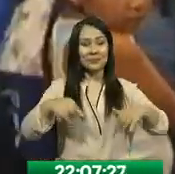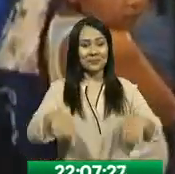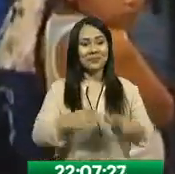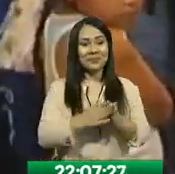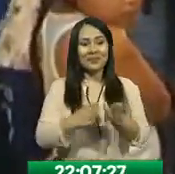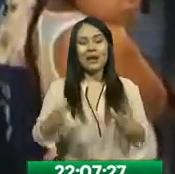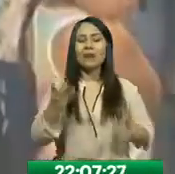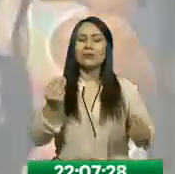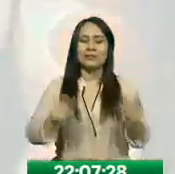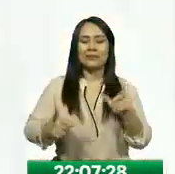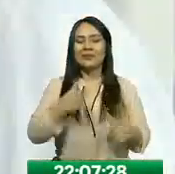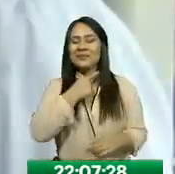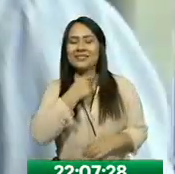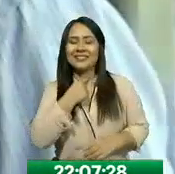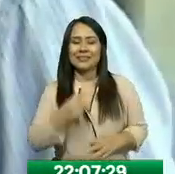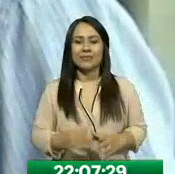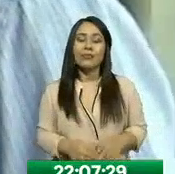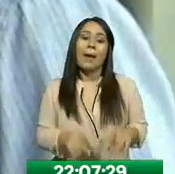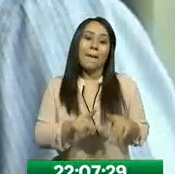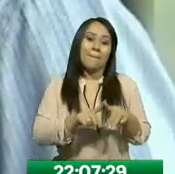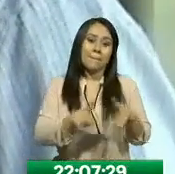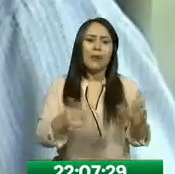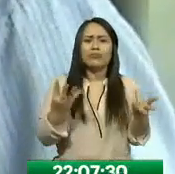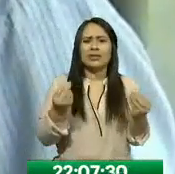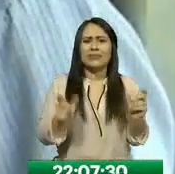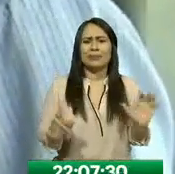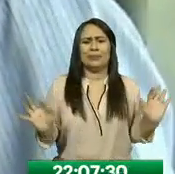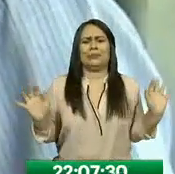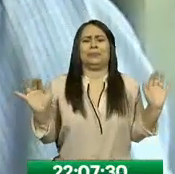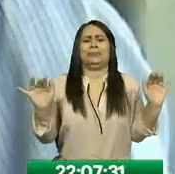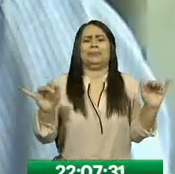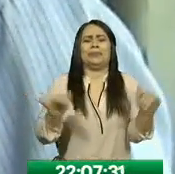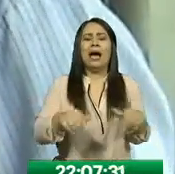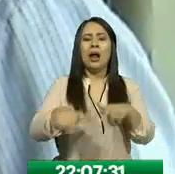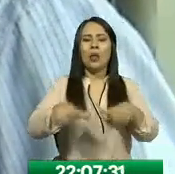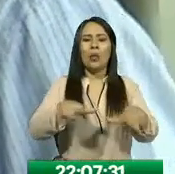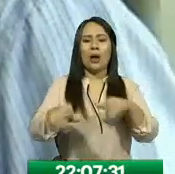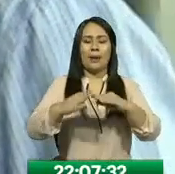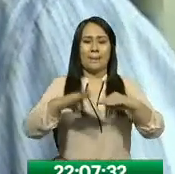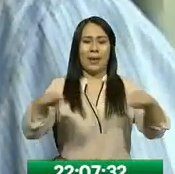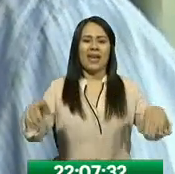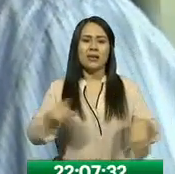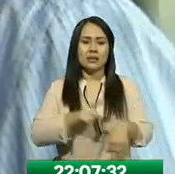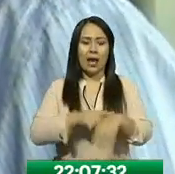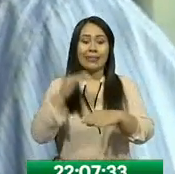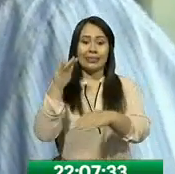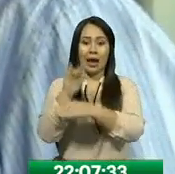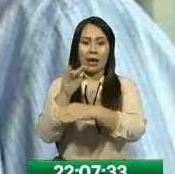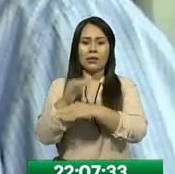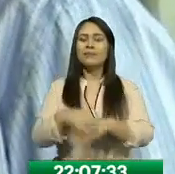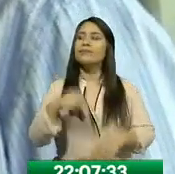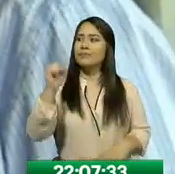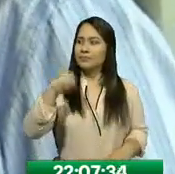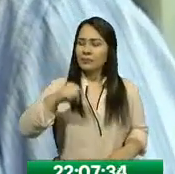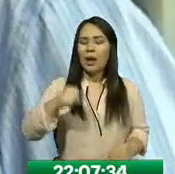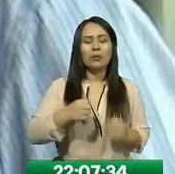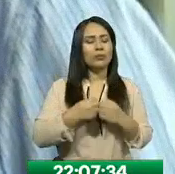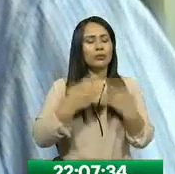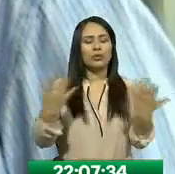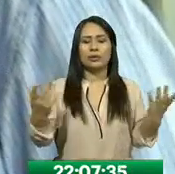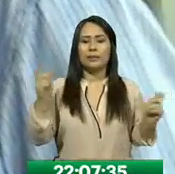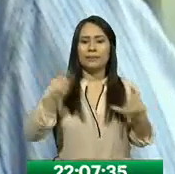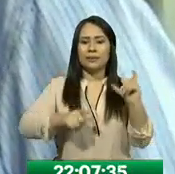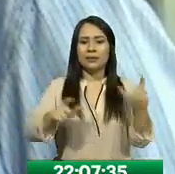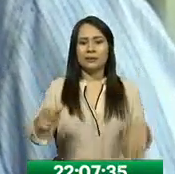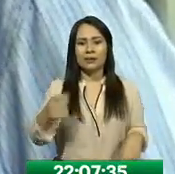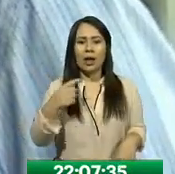sus expectativas. Sin embargo, se ve gran afluencia de gente en el sector de La Bahía a partir de la tarde. Se ve bastante, pero la mayoría